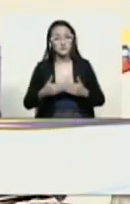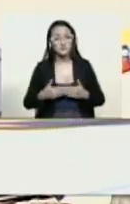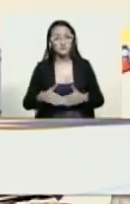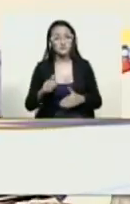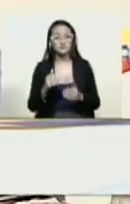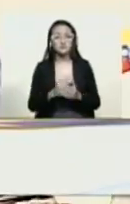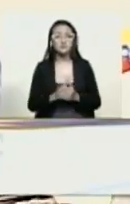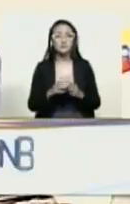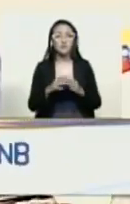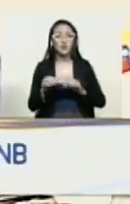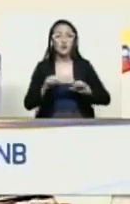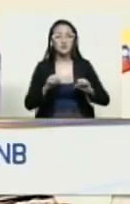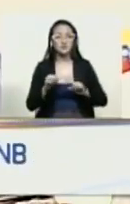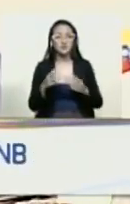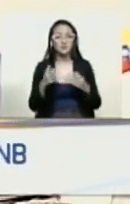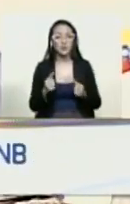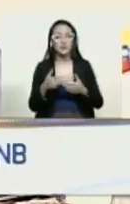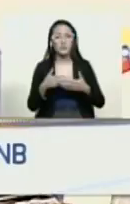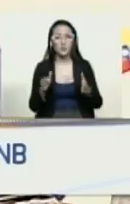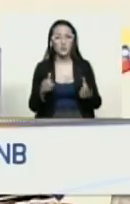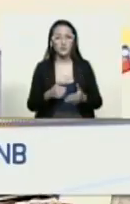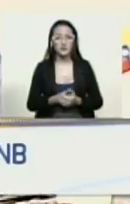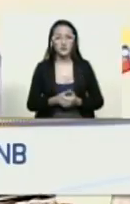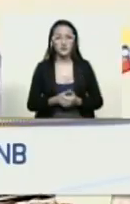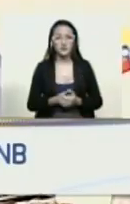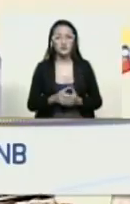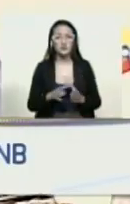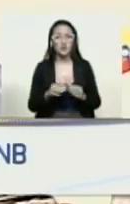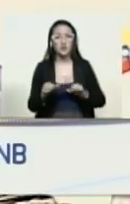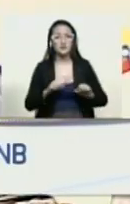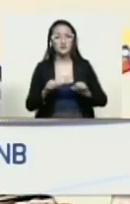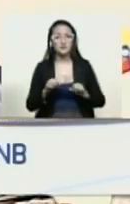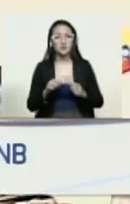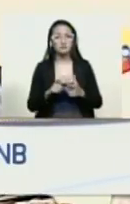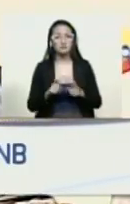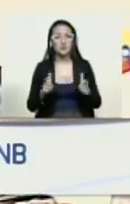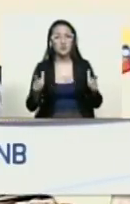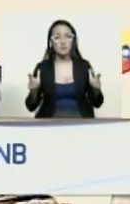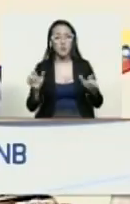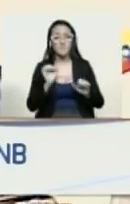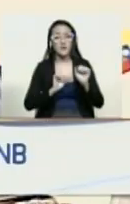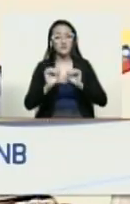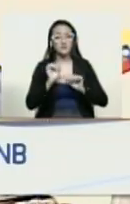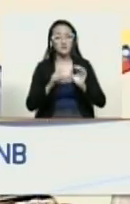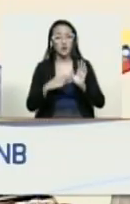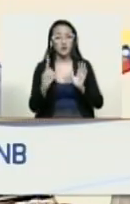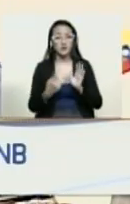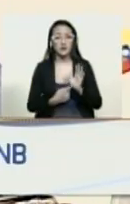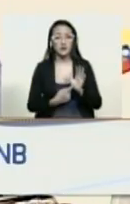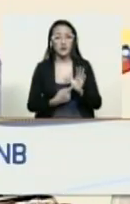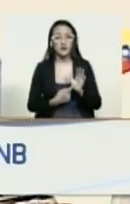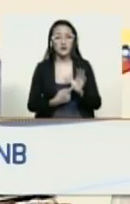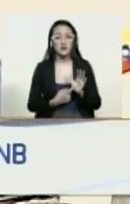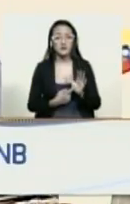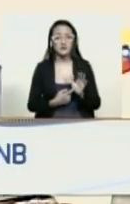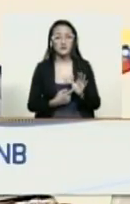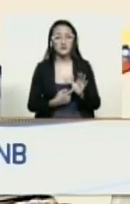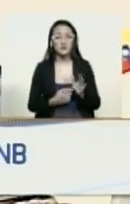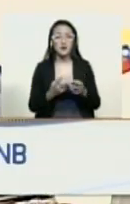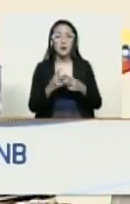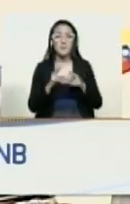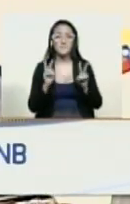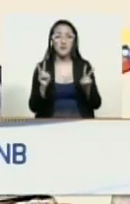pues toda la acción de la seguridad pública y toda la acción de la masificación de la prevención integral, la convivencia, solidaridad y la